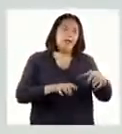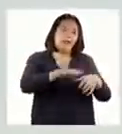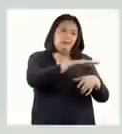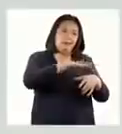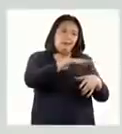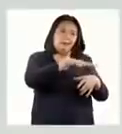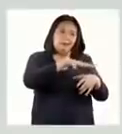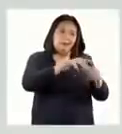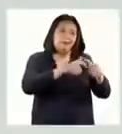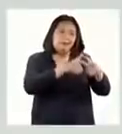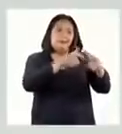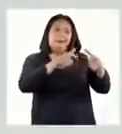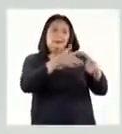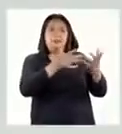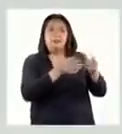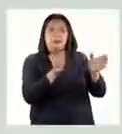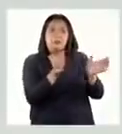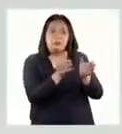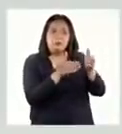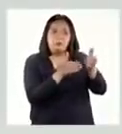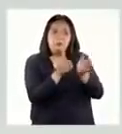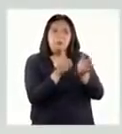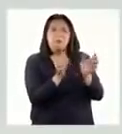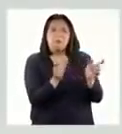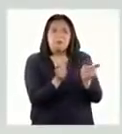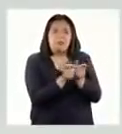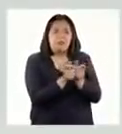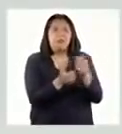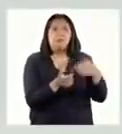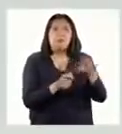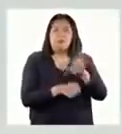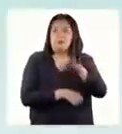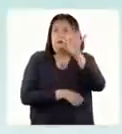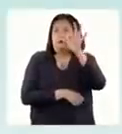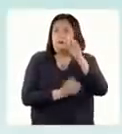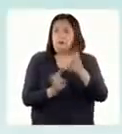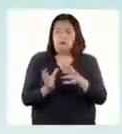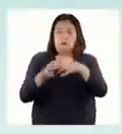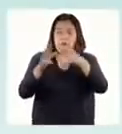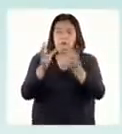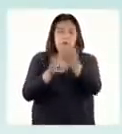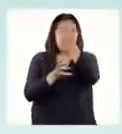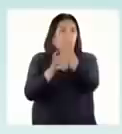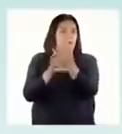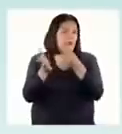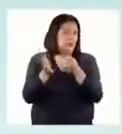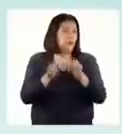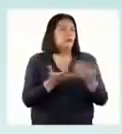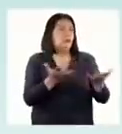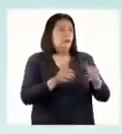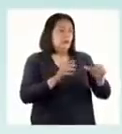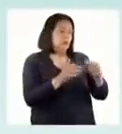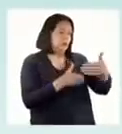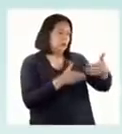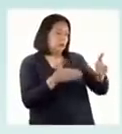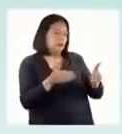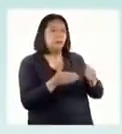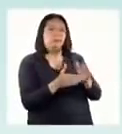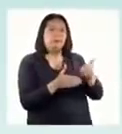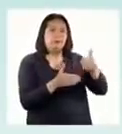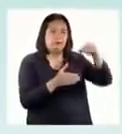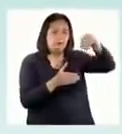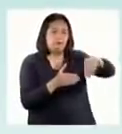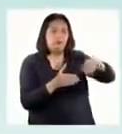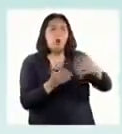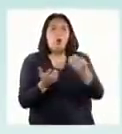de todo tipo y tamaño. Pequeños, como los que encontramos en una maceta, en una pecera o en un